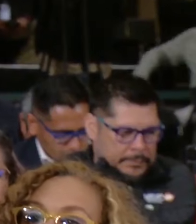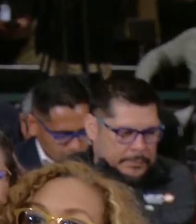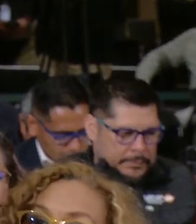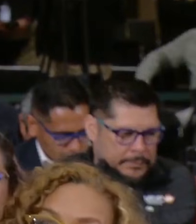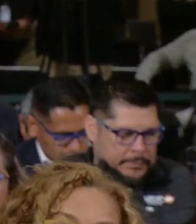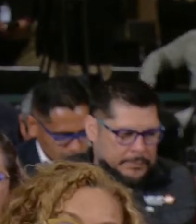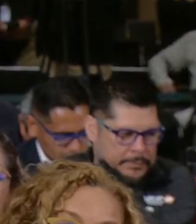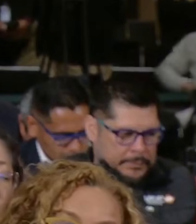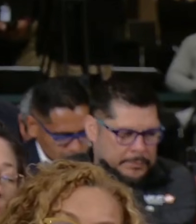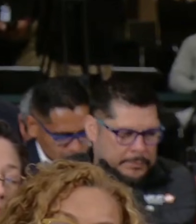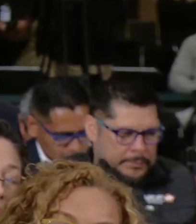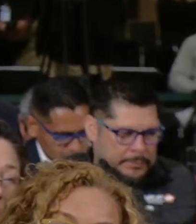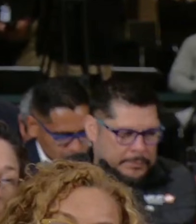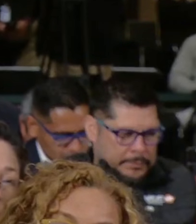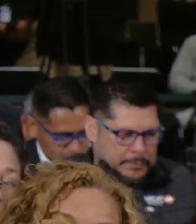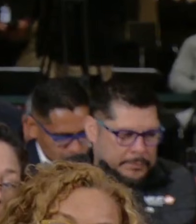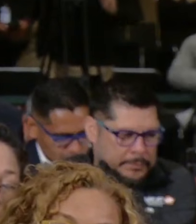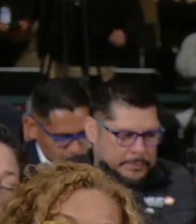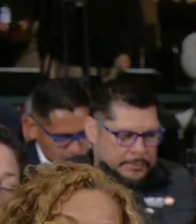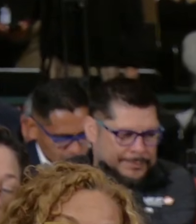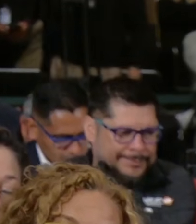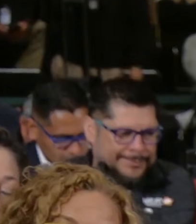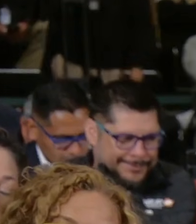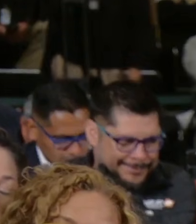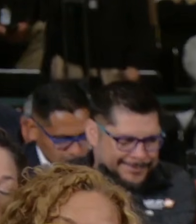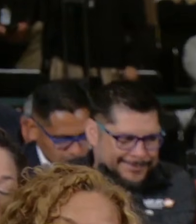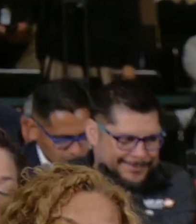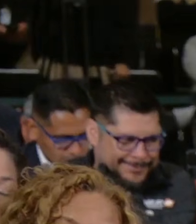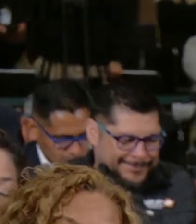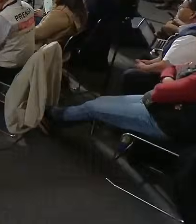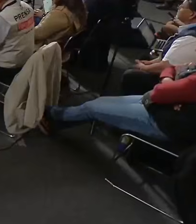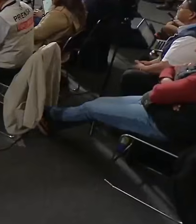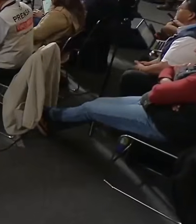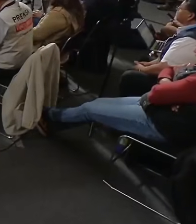when he says you don't run this country, the cartels do?